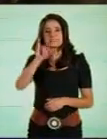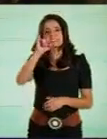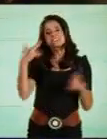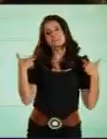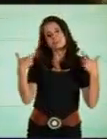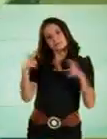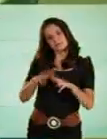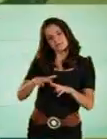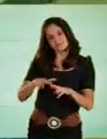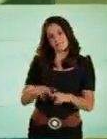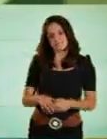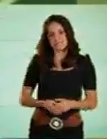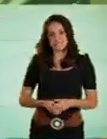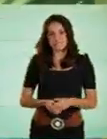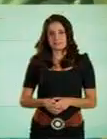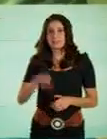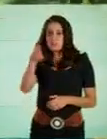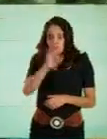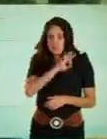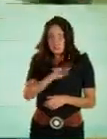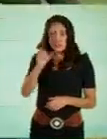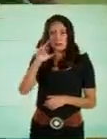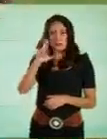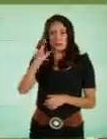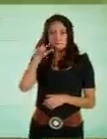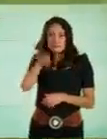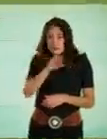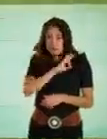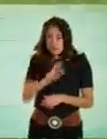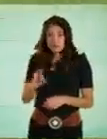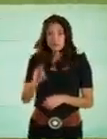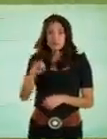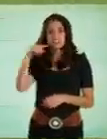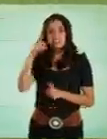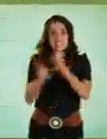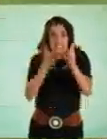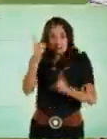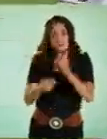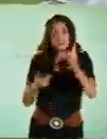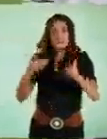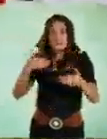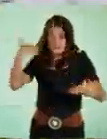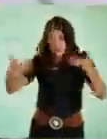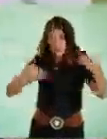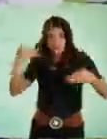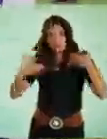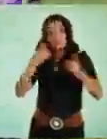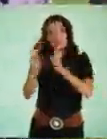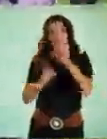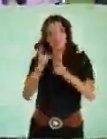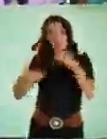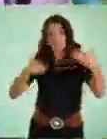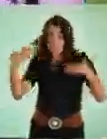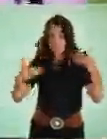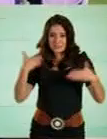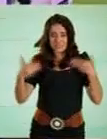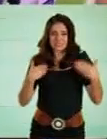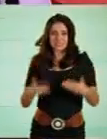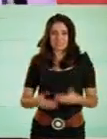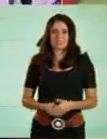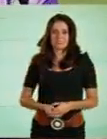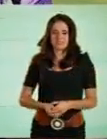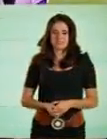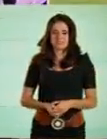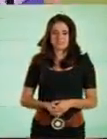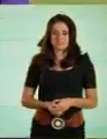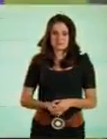Sí, profe. Tú puedes, Aurelia, tú puedes. Los deportes son divertidos. Los deportes son divertidos.